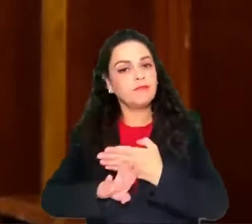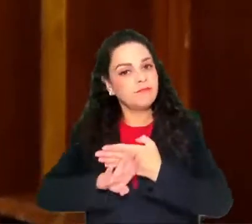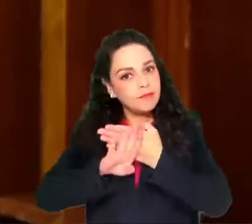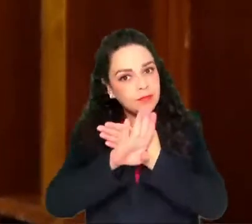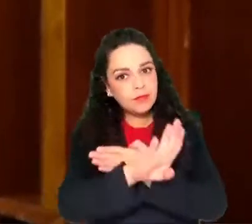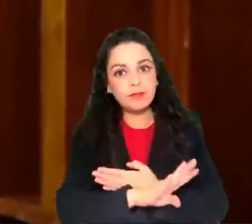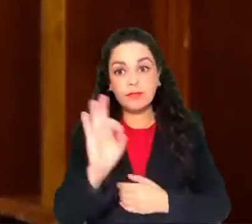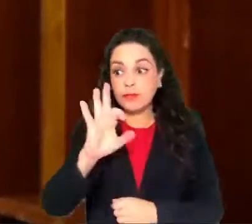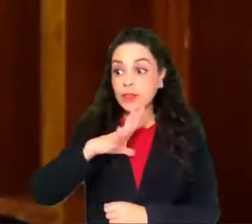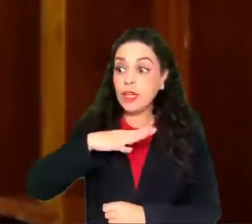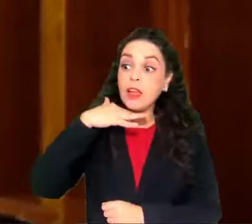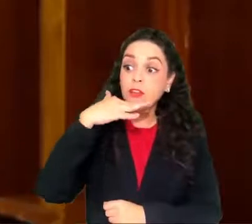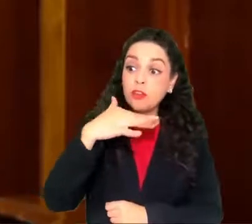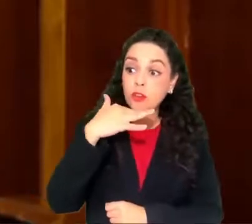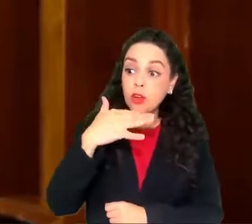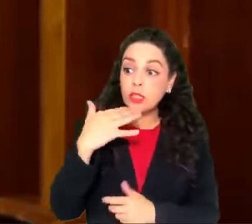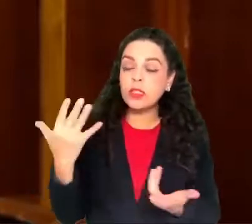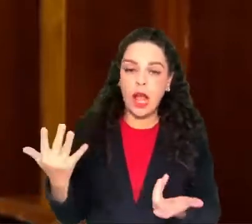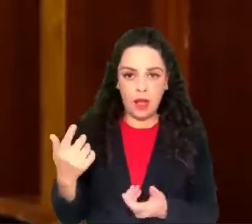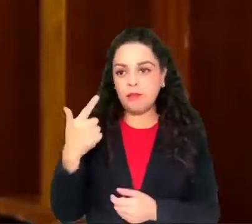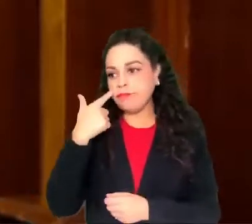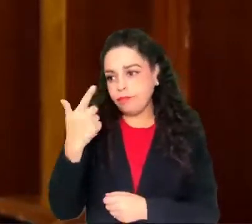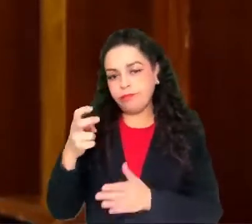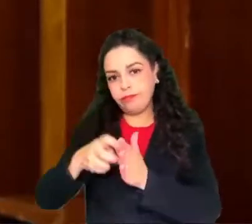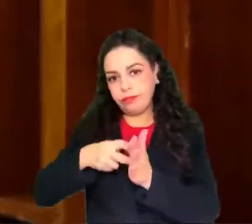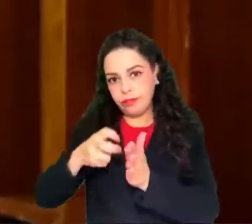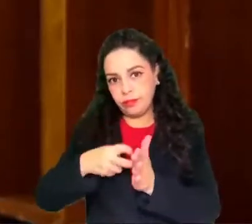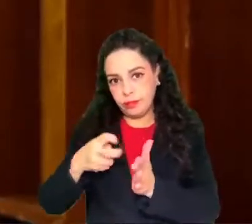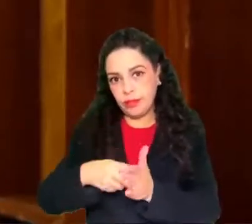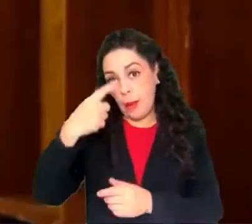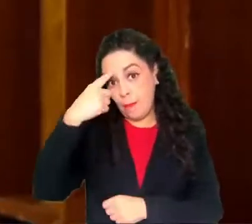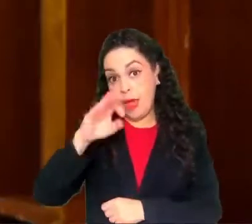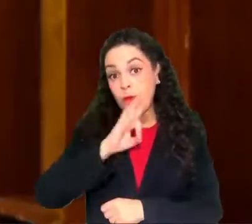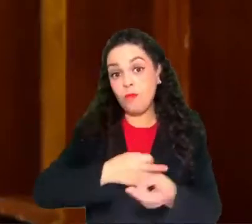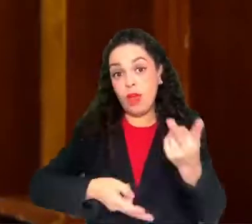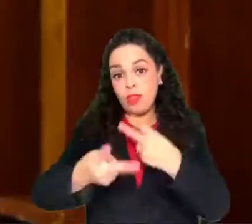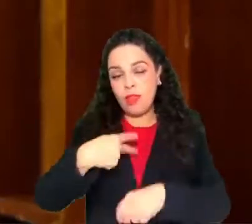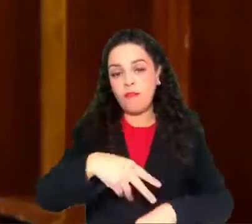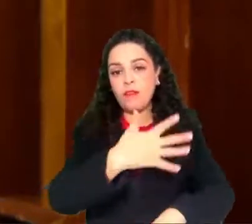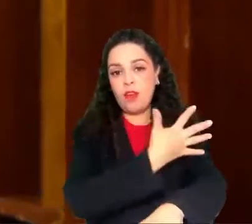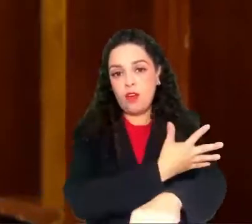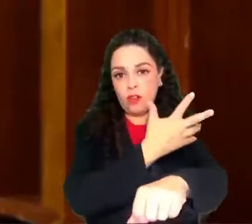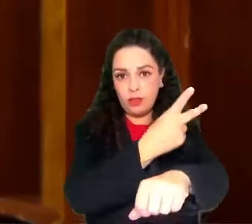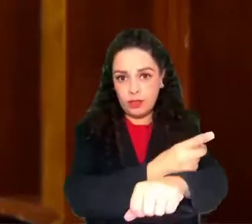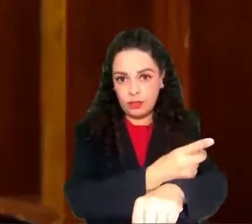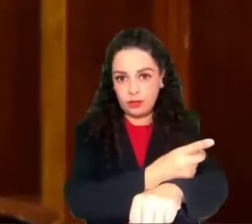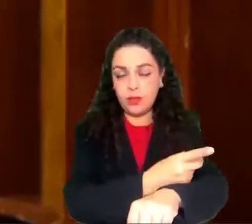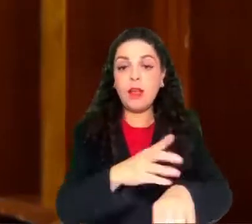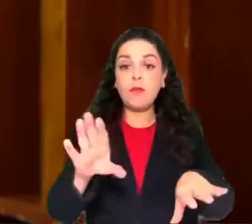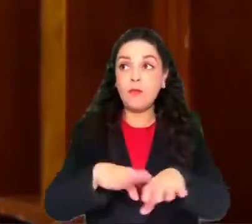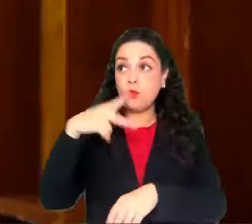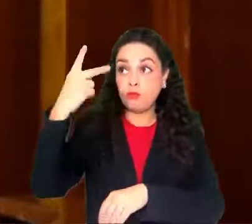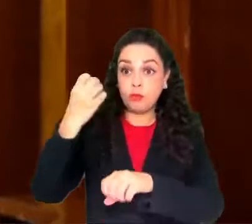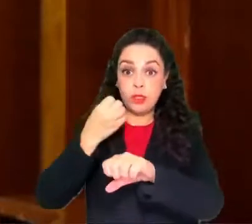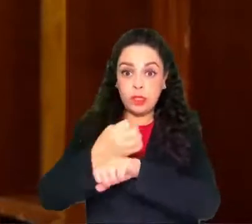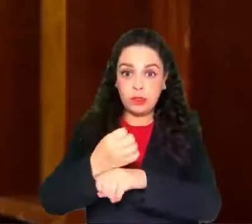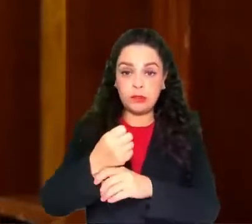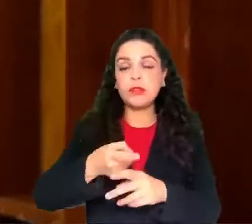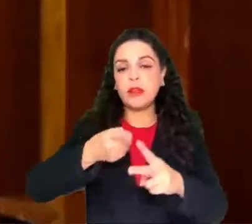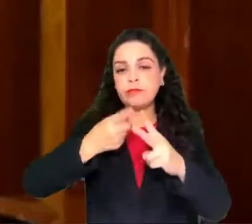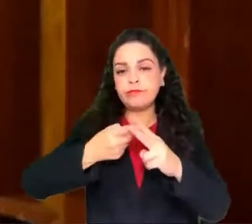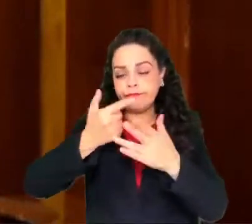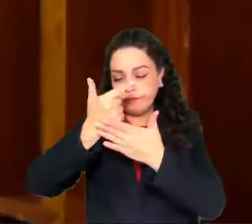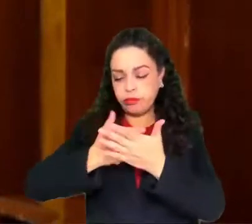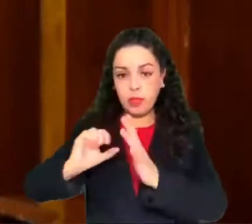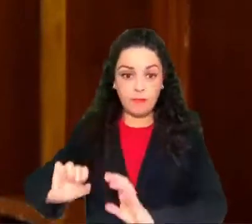la transparencia máxime si se les asigna presupuesto estatal por lo que la designación de los respectivos titulares no es algo